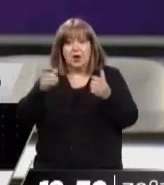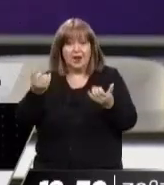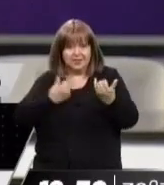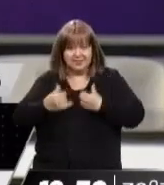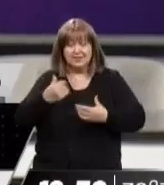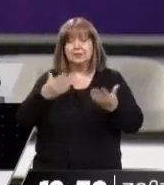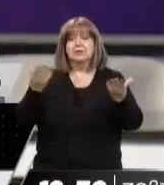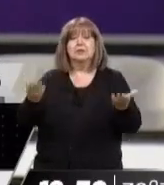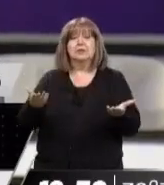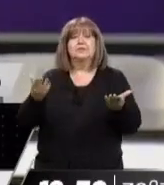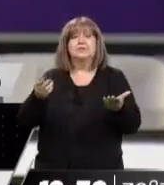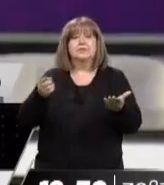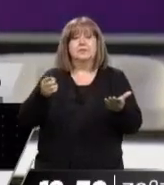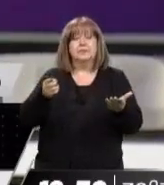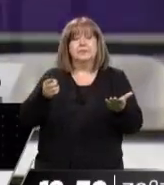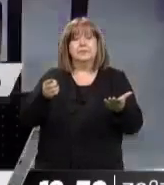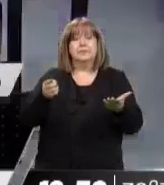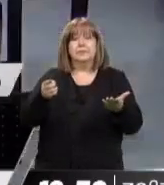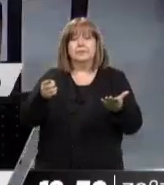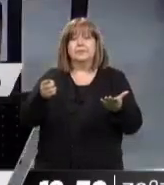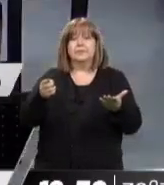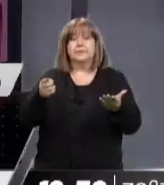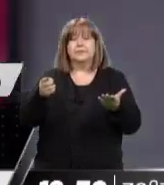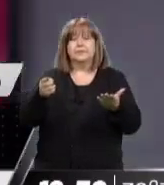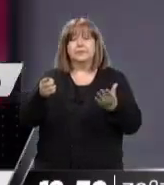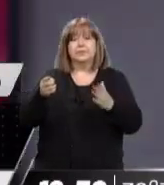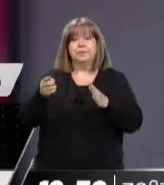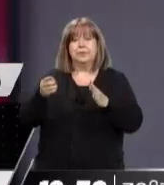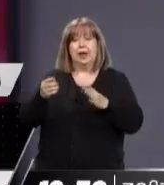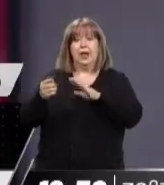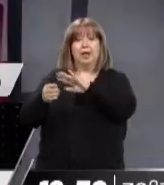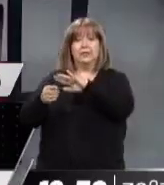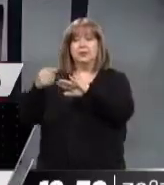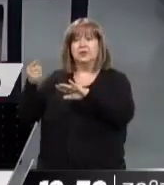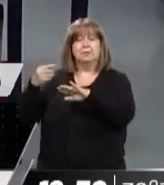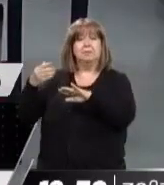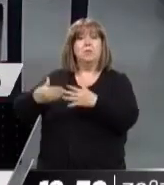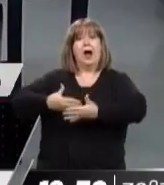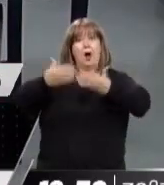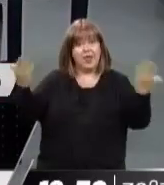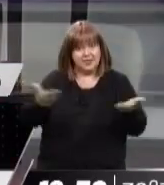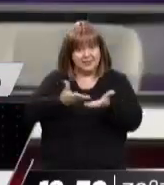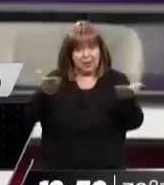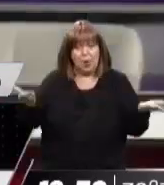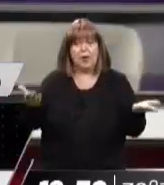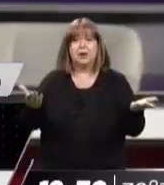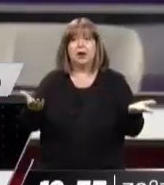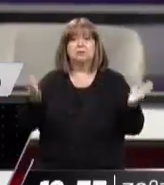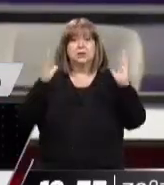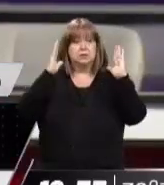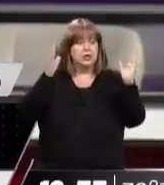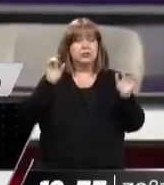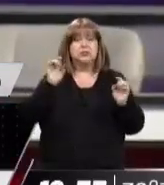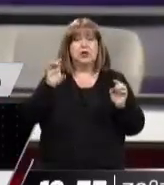yo las desconozco, porque... Perdón, ¿qué es nadie quiere hacerse cargo de la otra postura? No entiendo eso. Y en la audiencia pública nadie fue a defender la otra postura,